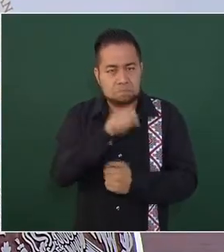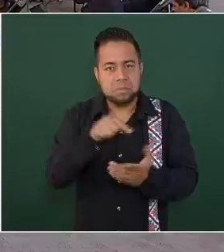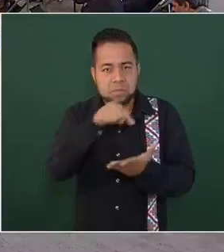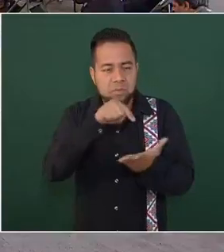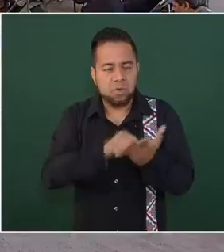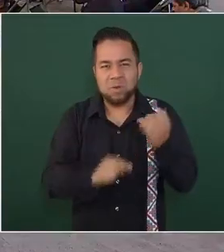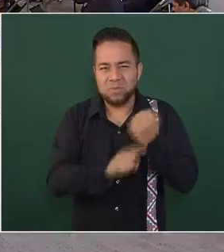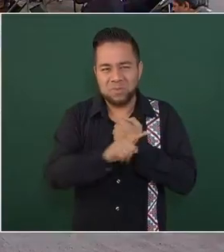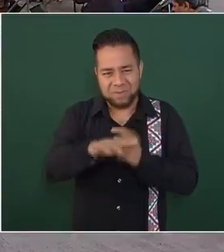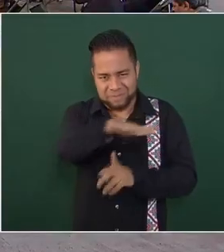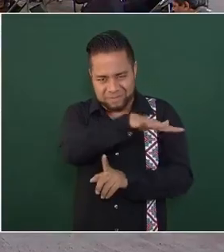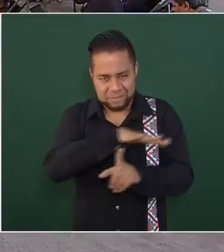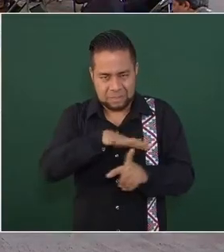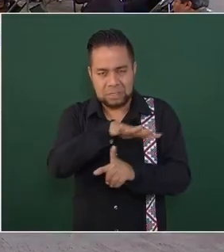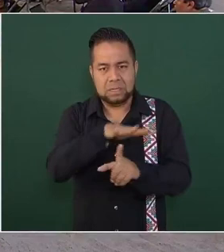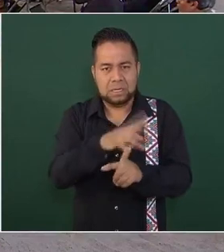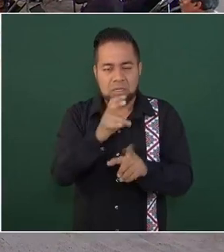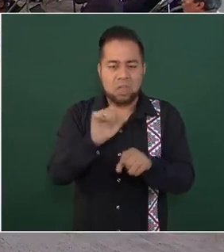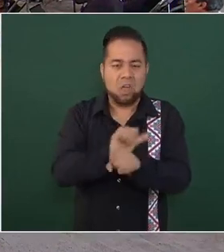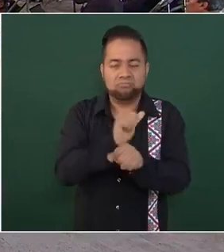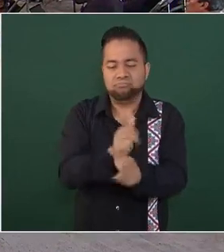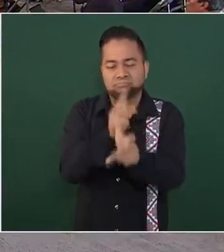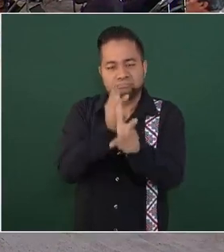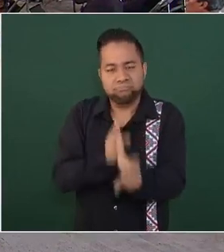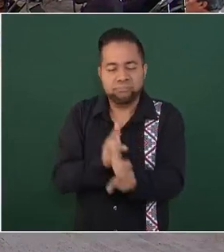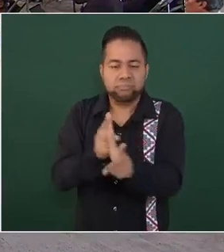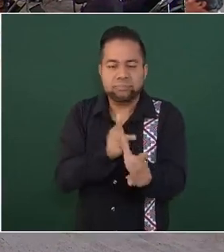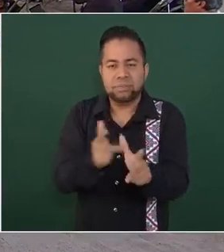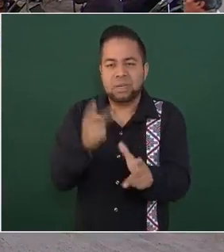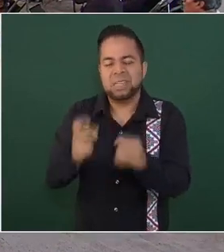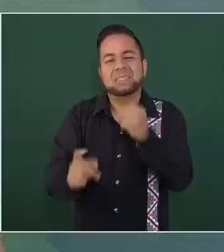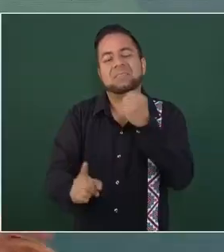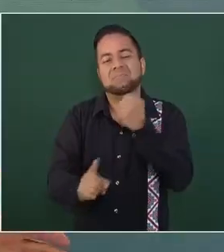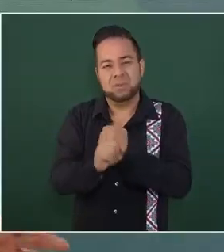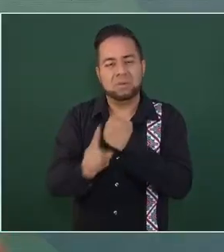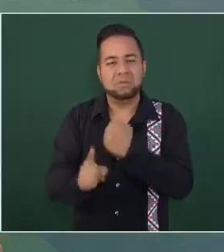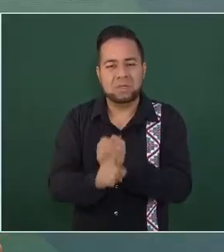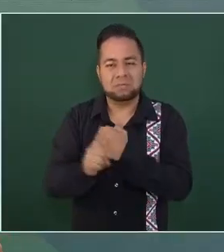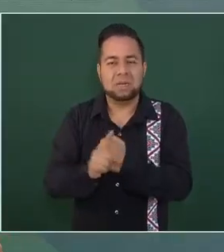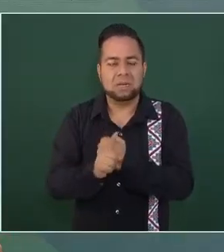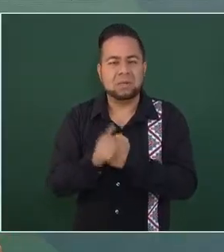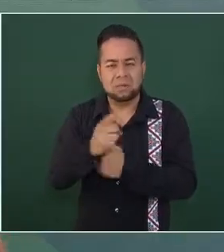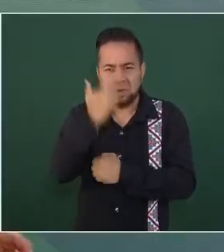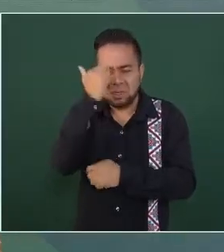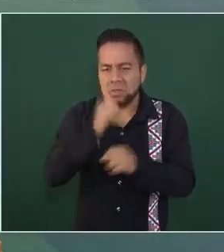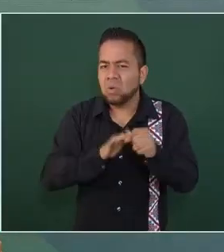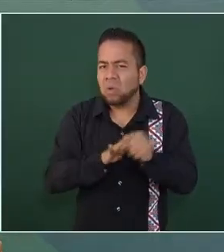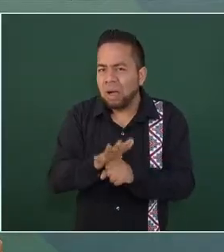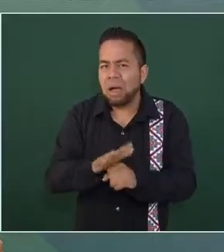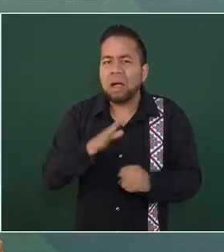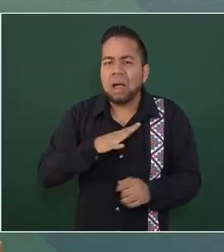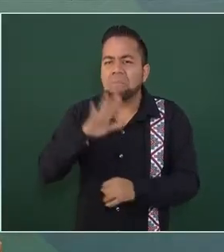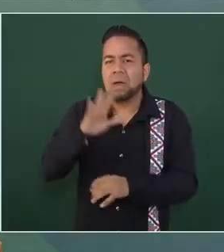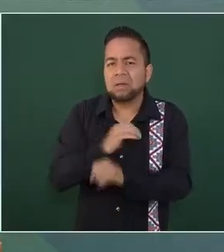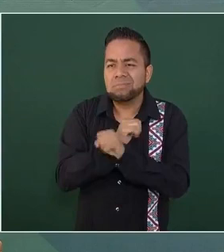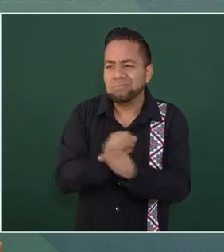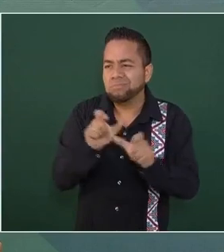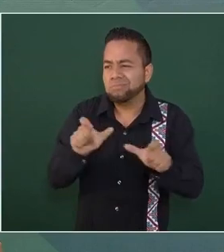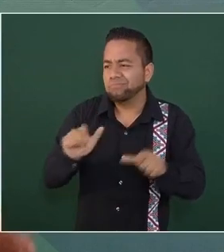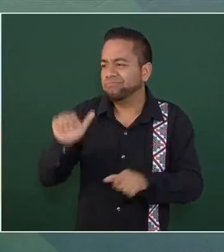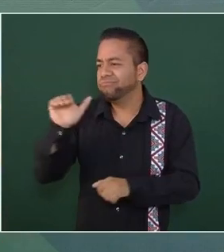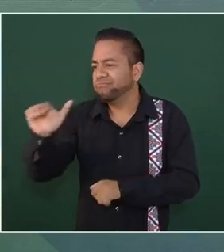zona de conflicto ese fue el fondo del problema su función era brindar cierta seguridad y